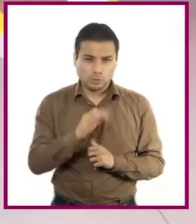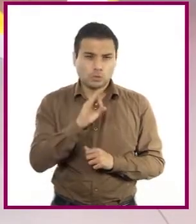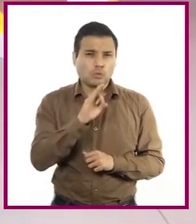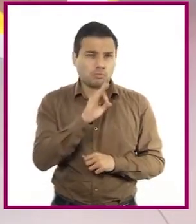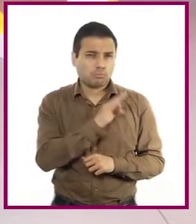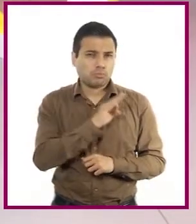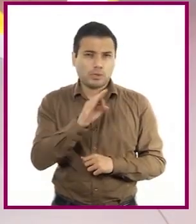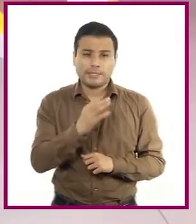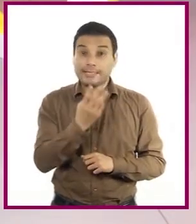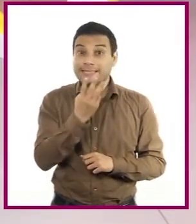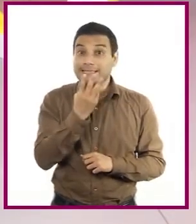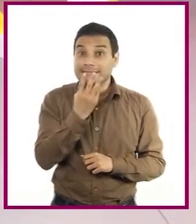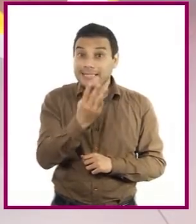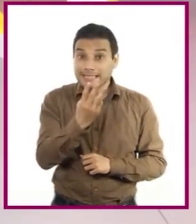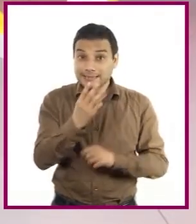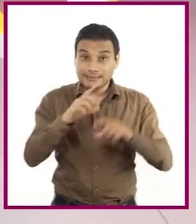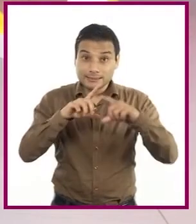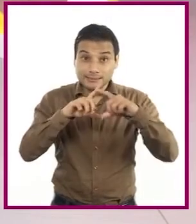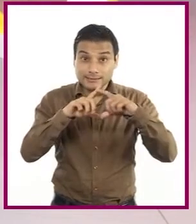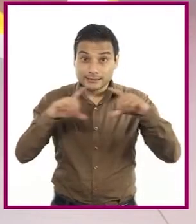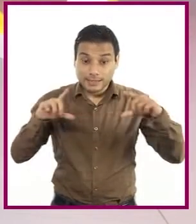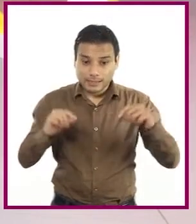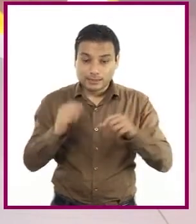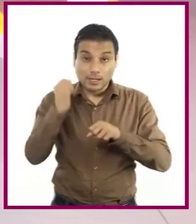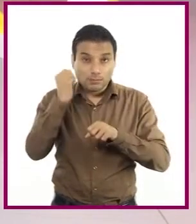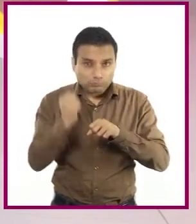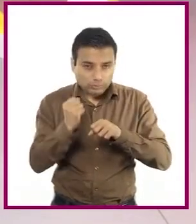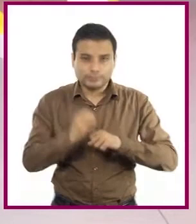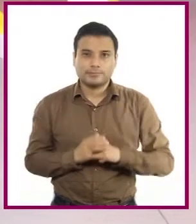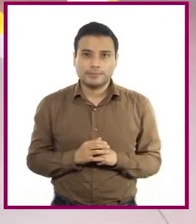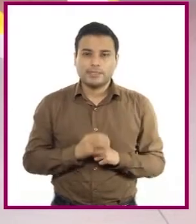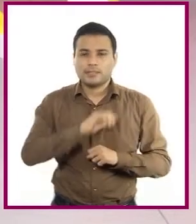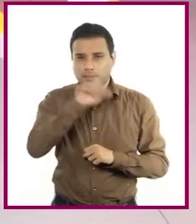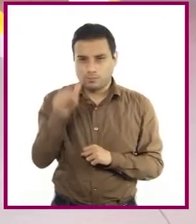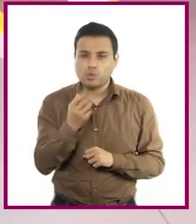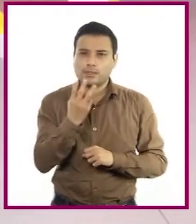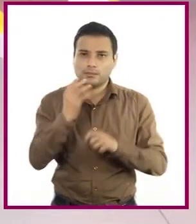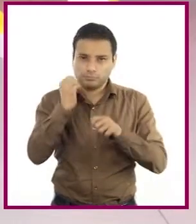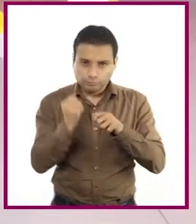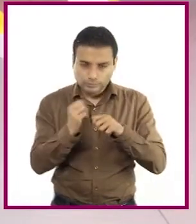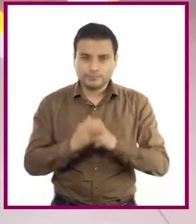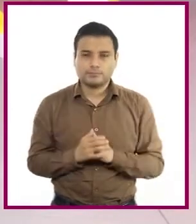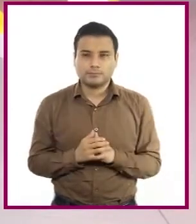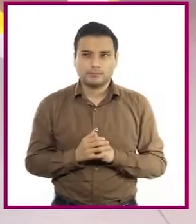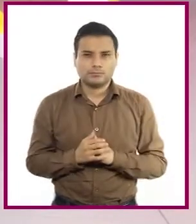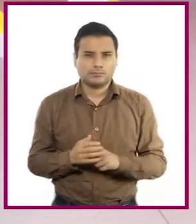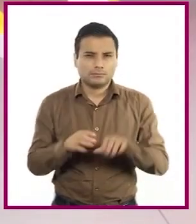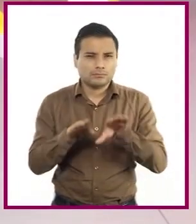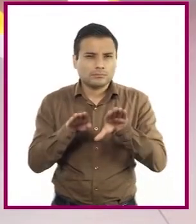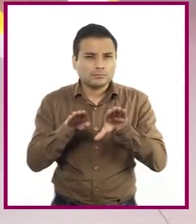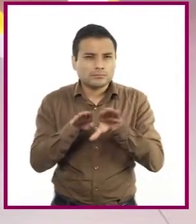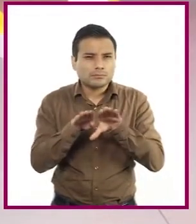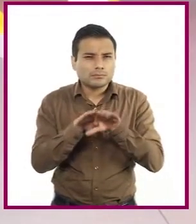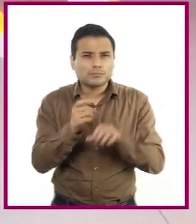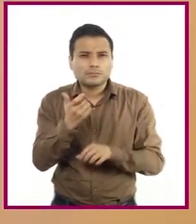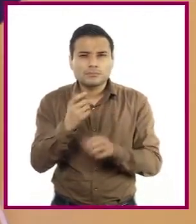apilar 3 tarjetas al mismo tiempo. ¿Cómo se puede calcular el costo del corte para cada tarjeta?